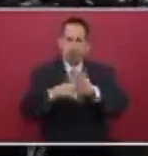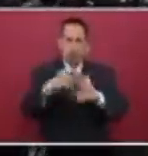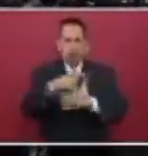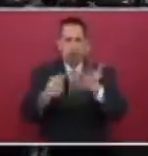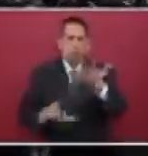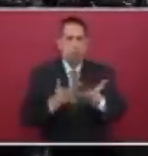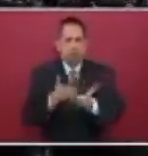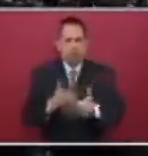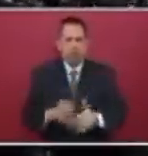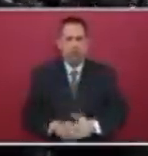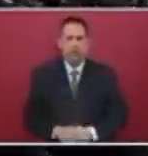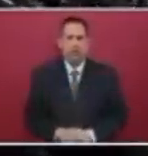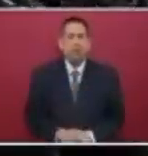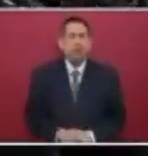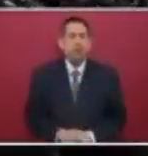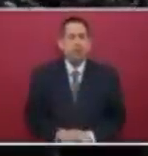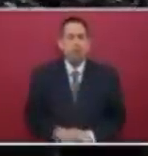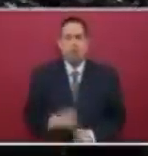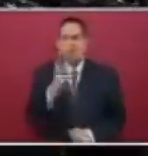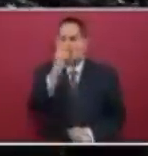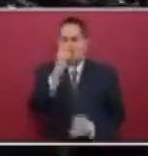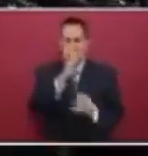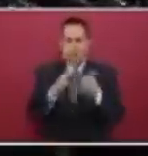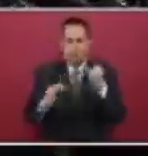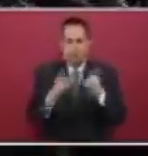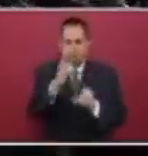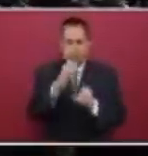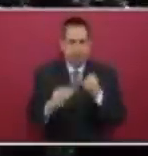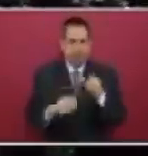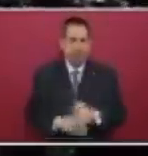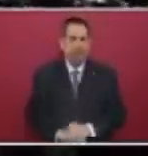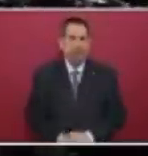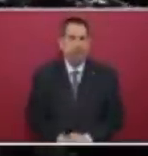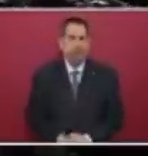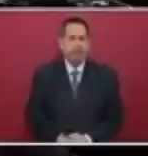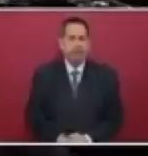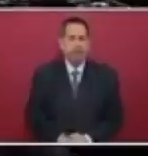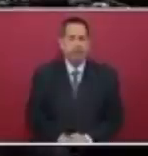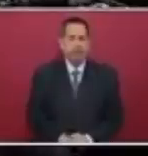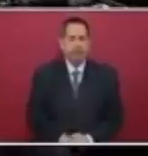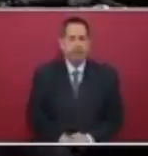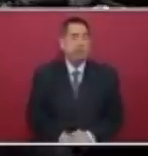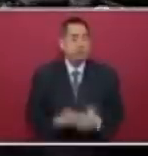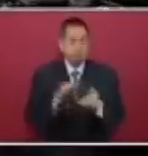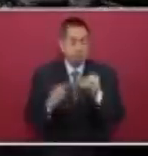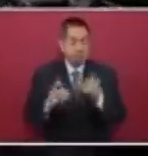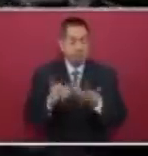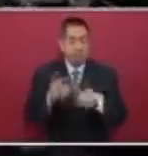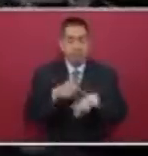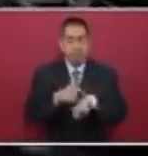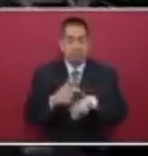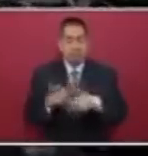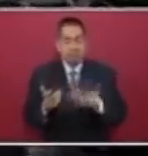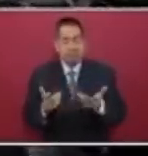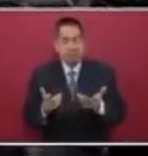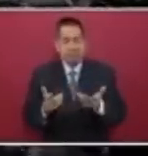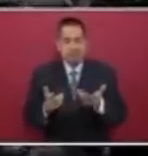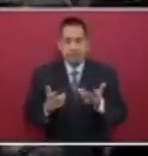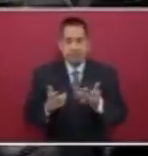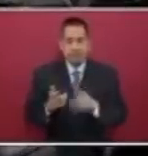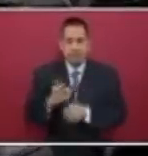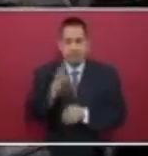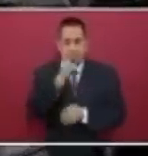propuesta bueno una más no siendo ya mí ni para la